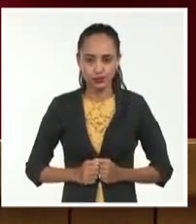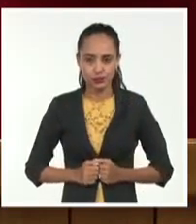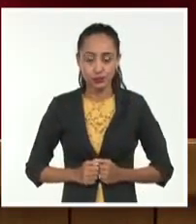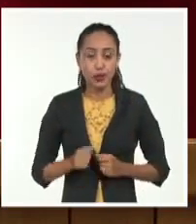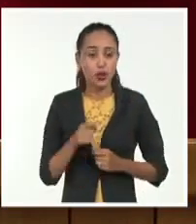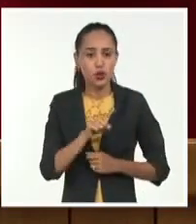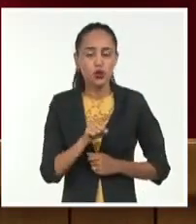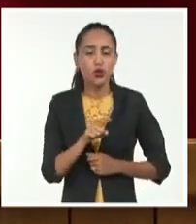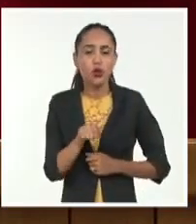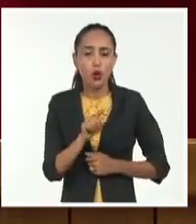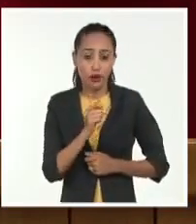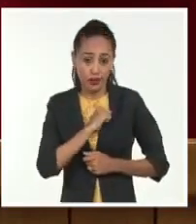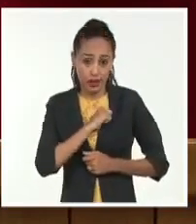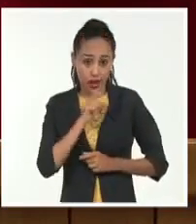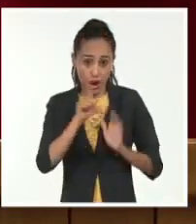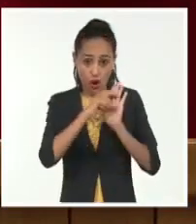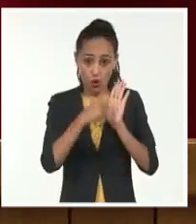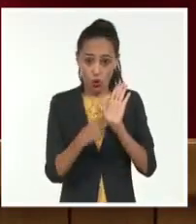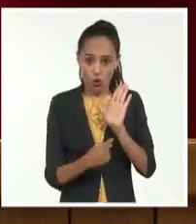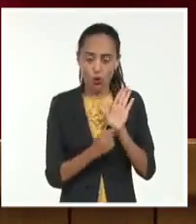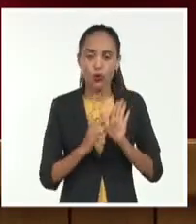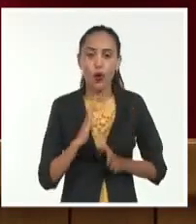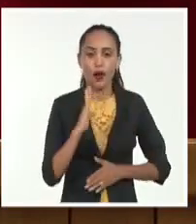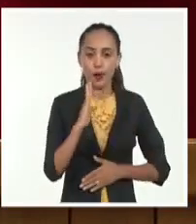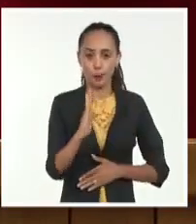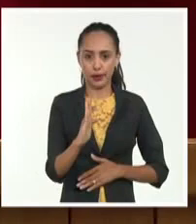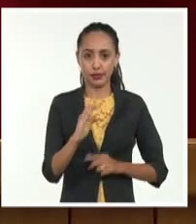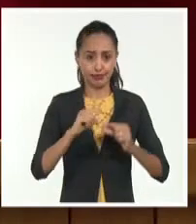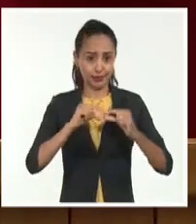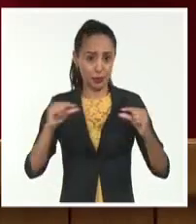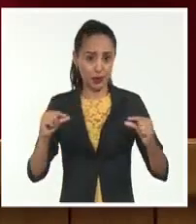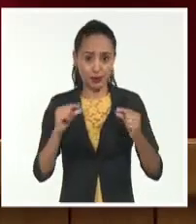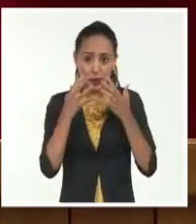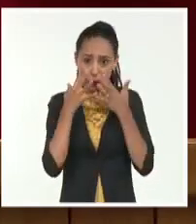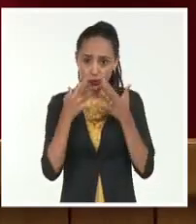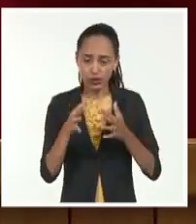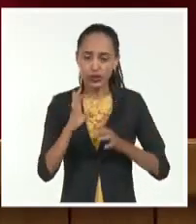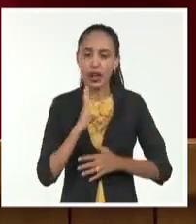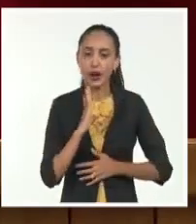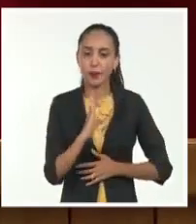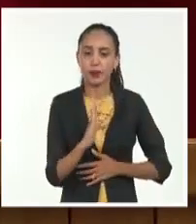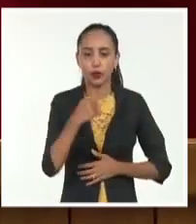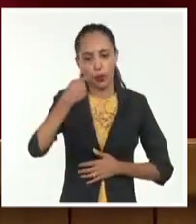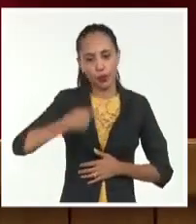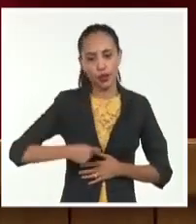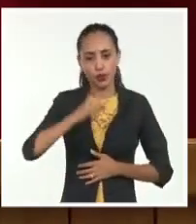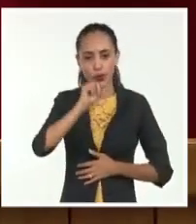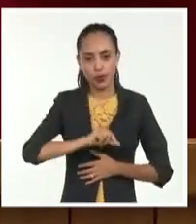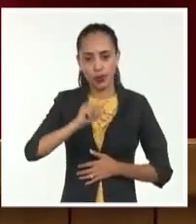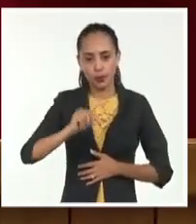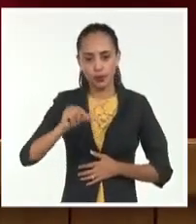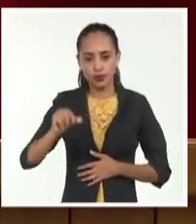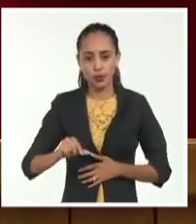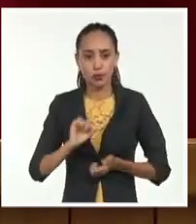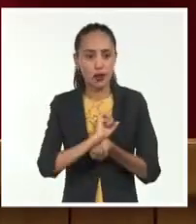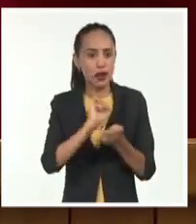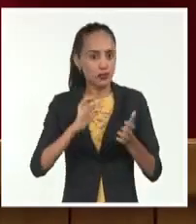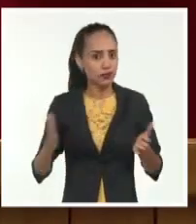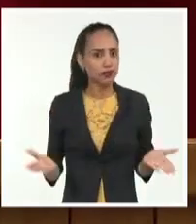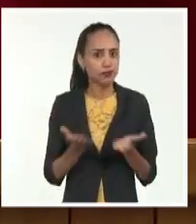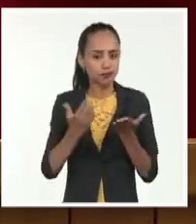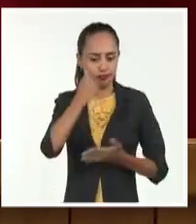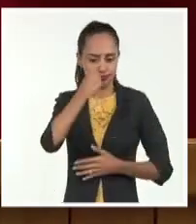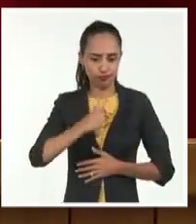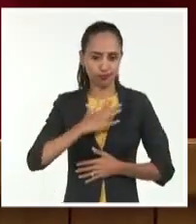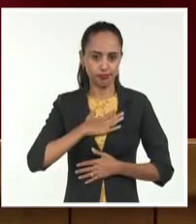respeto. Esa es la palabra clave, respeto a los derechos de las personas en razón del libre desarrollo de la